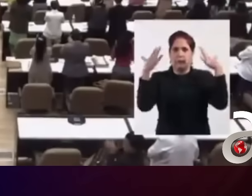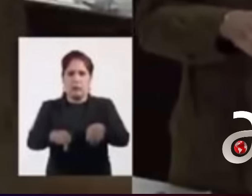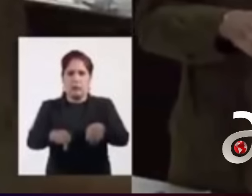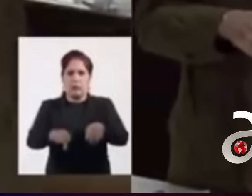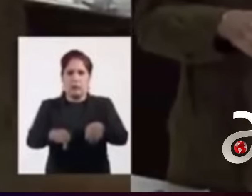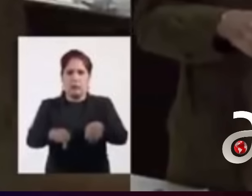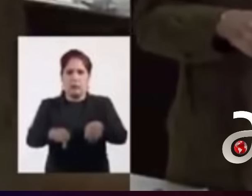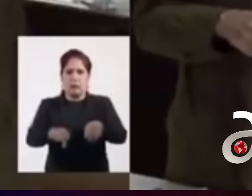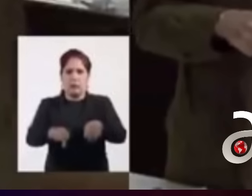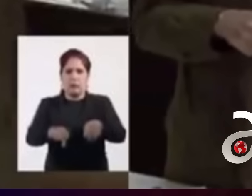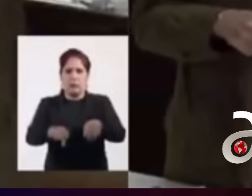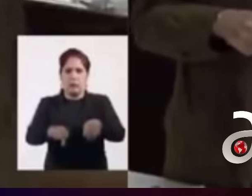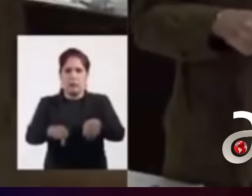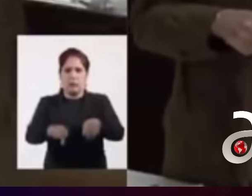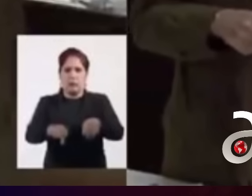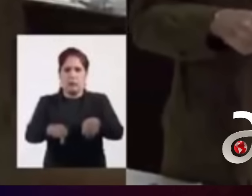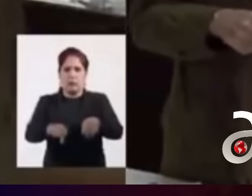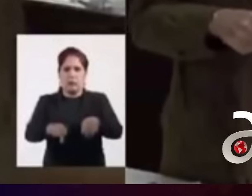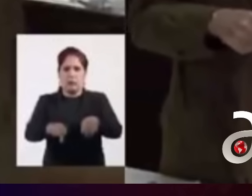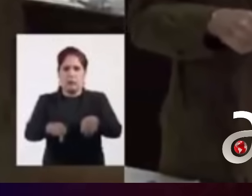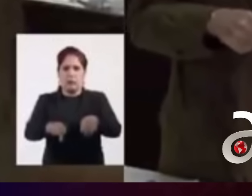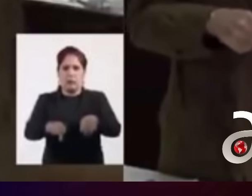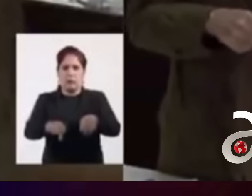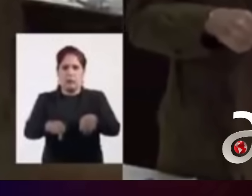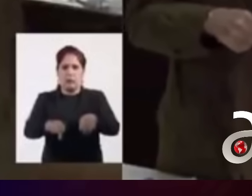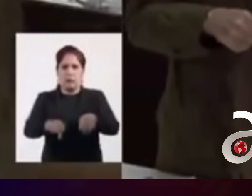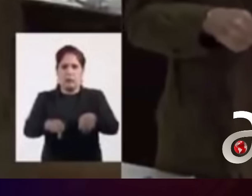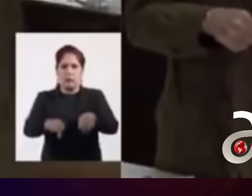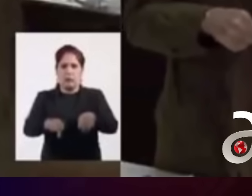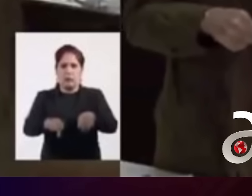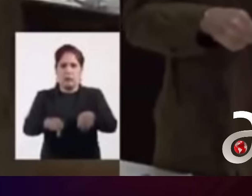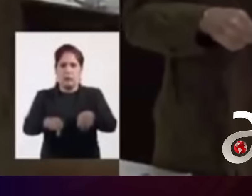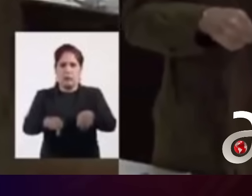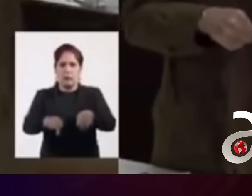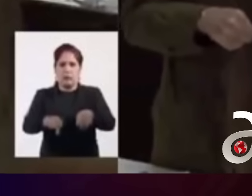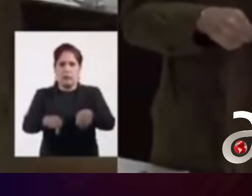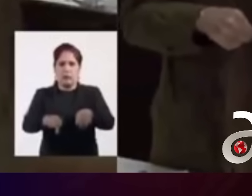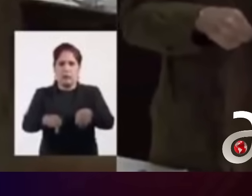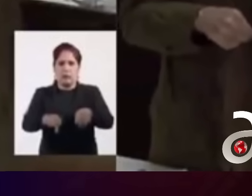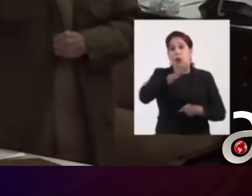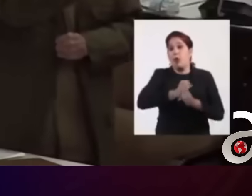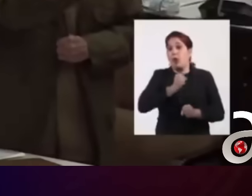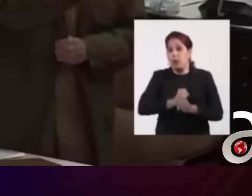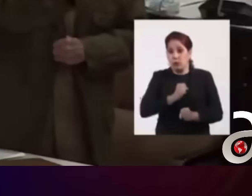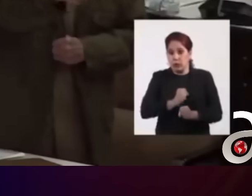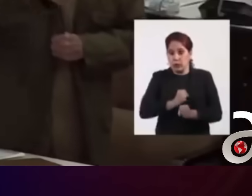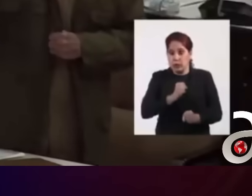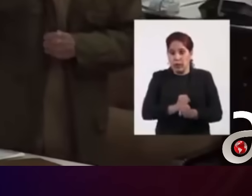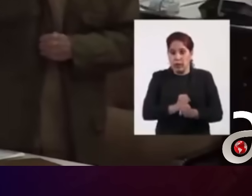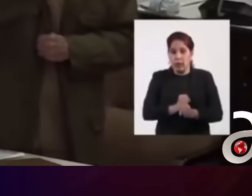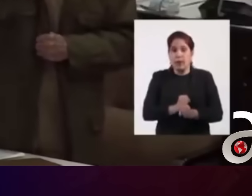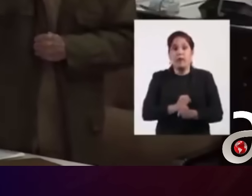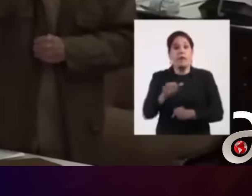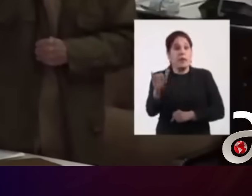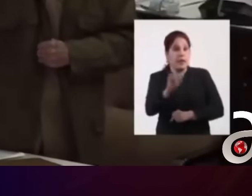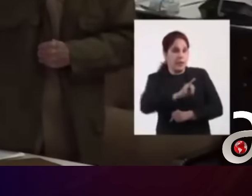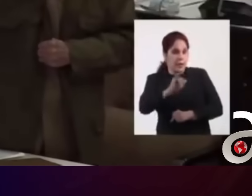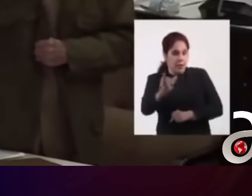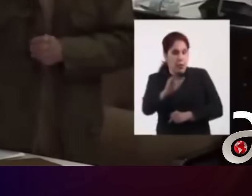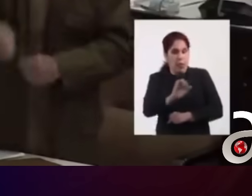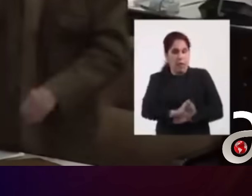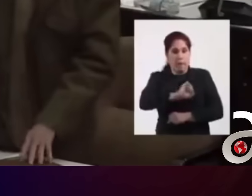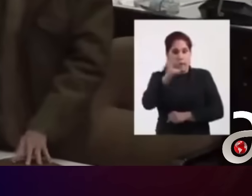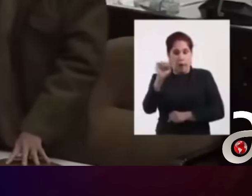problemas con la energía. A pesar de los intentos del gobierno por revitalizar la industria cubana, reconocidos por el viceprimer ministro Alejandro